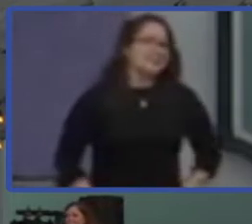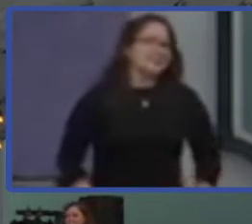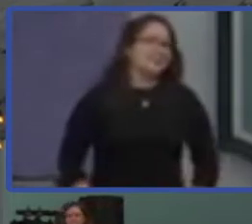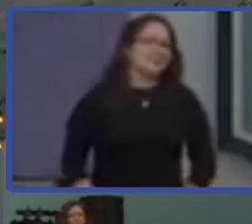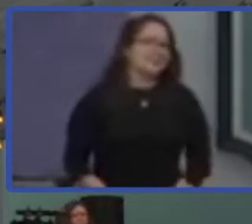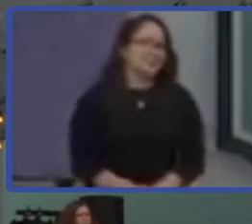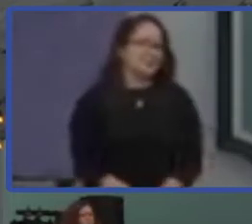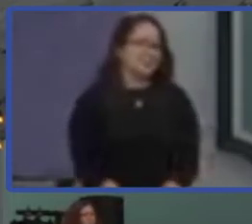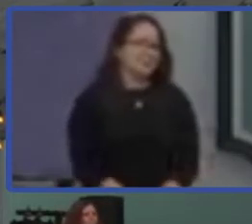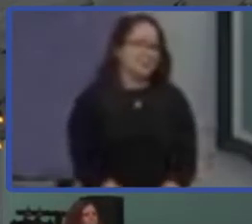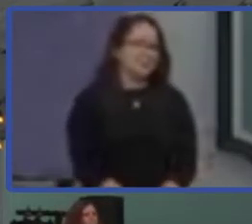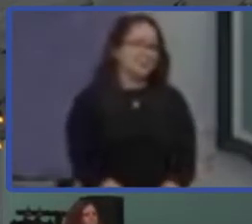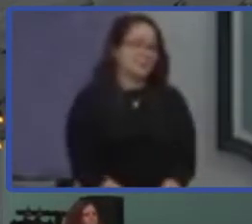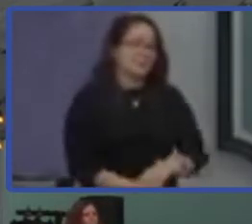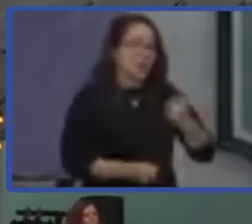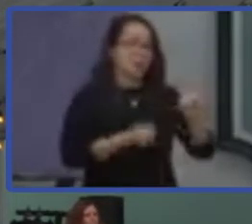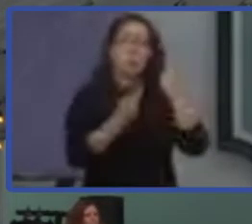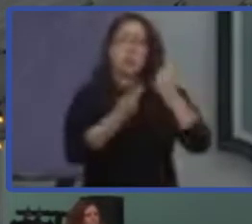¿alguna otra pregunta?